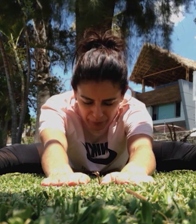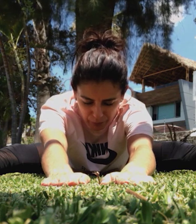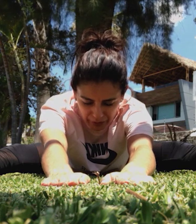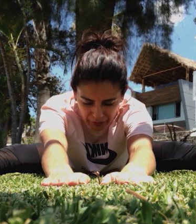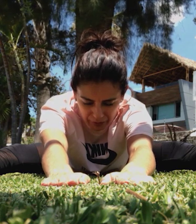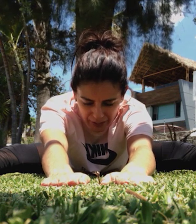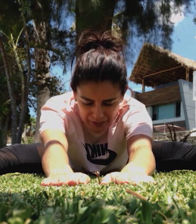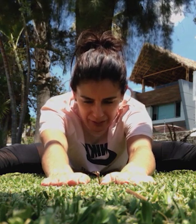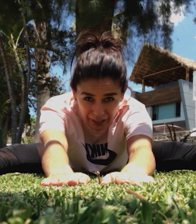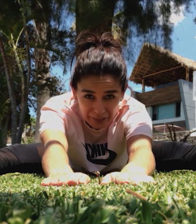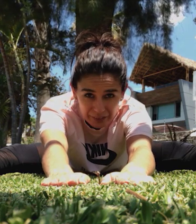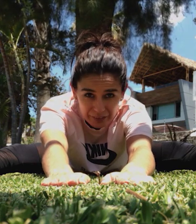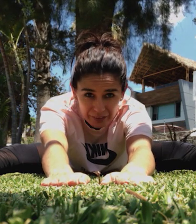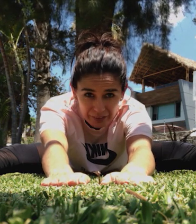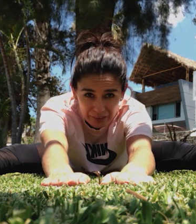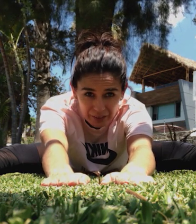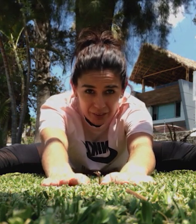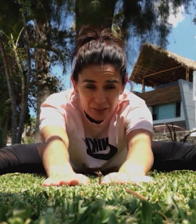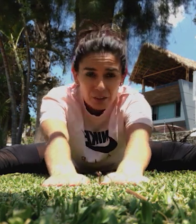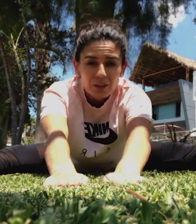para poder estirar.